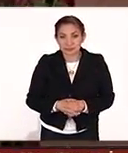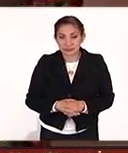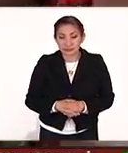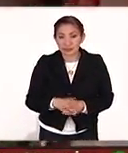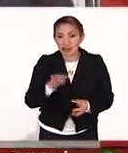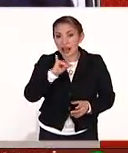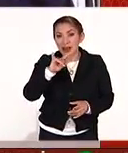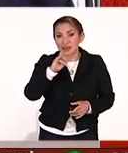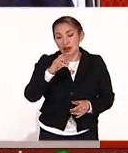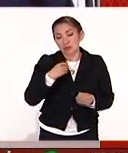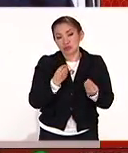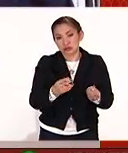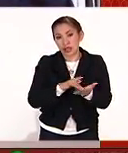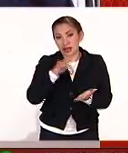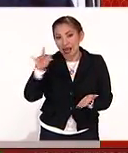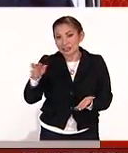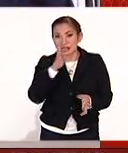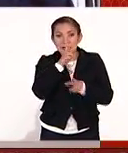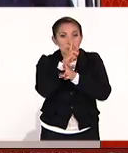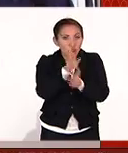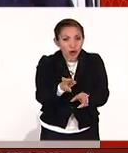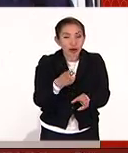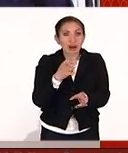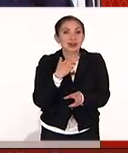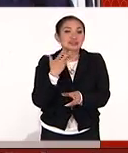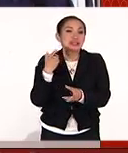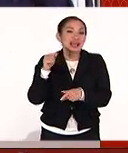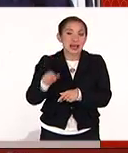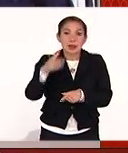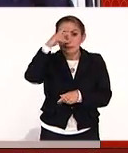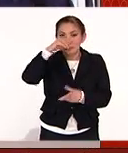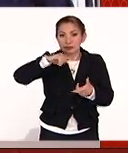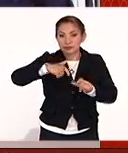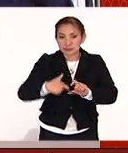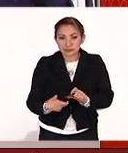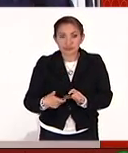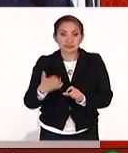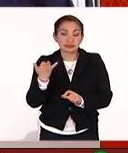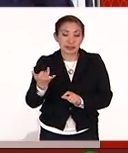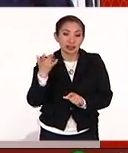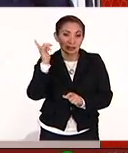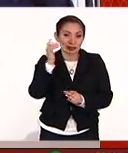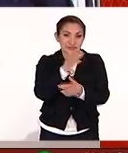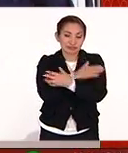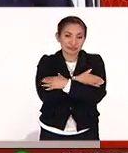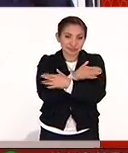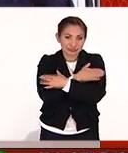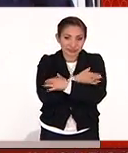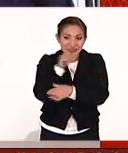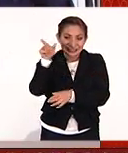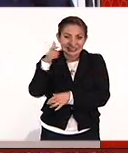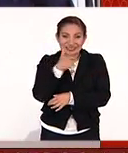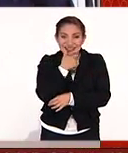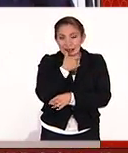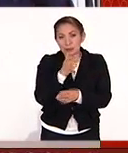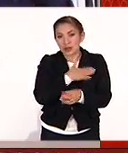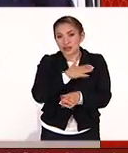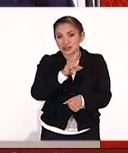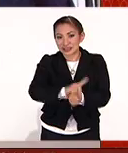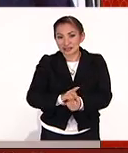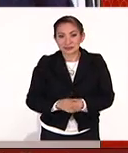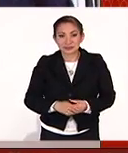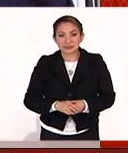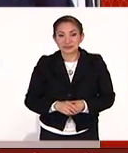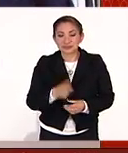Javier Oliva, te agradezco mucho este reporte, que hayas estado en México al día, y pues te mandamos allá un abrazo hasta Londres. Muy buenos